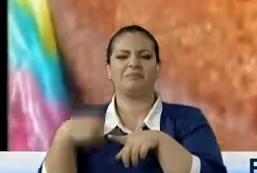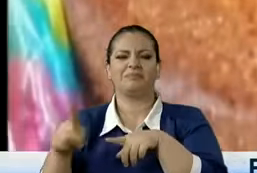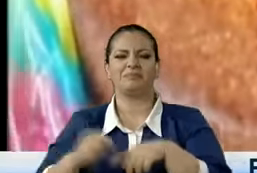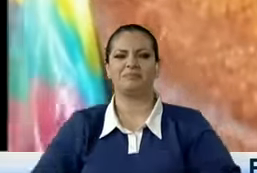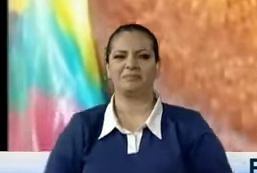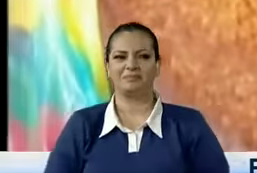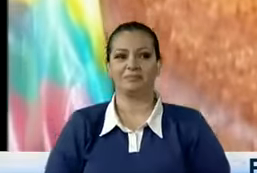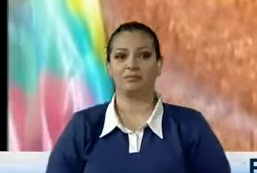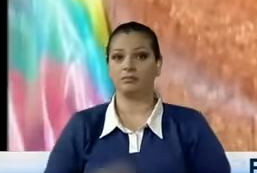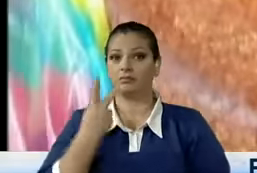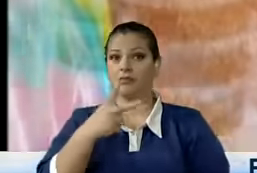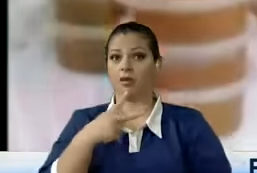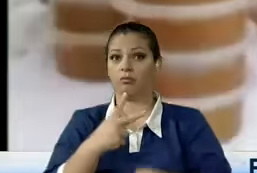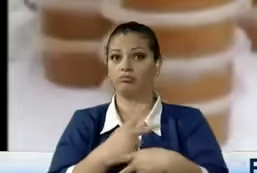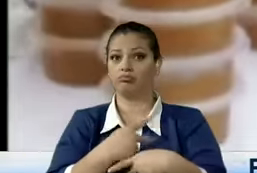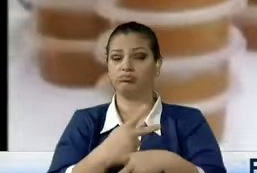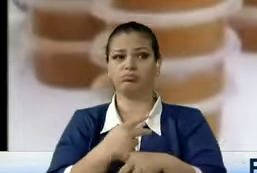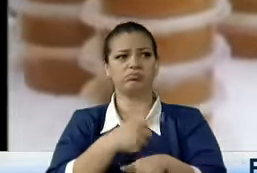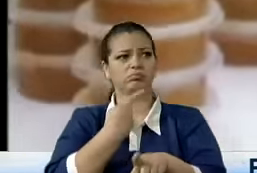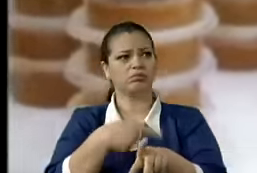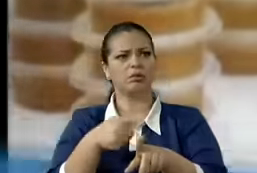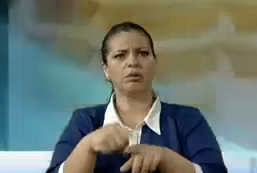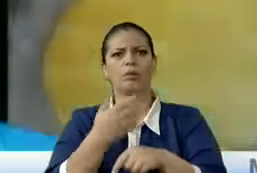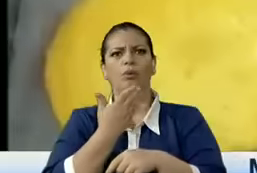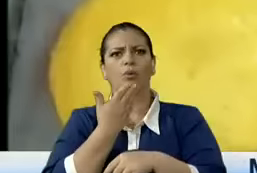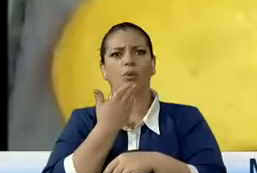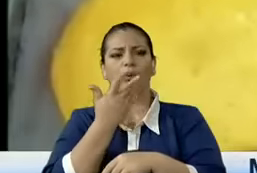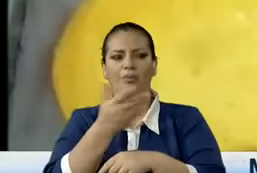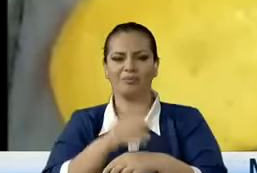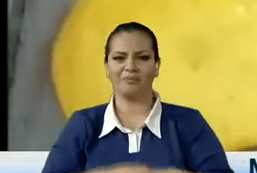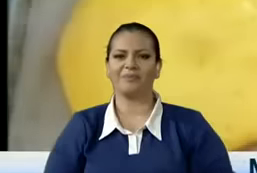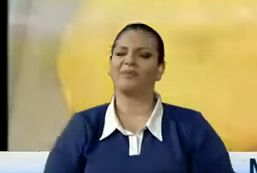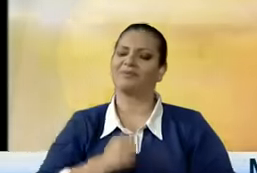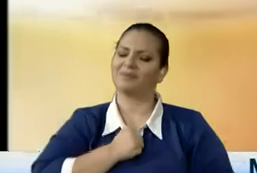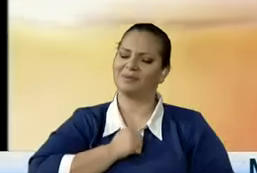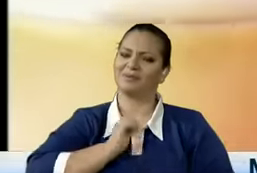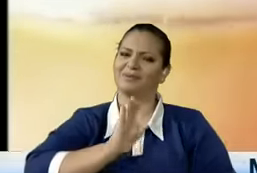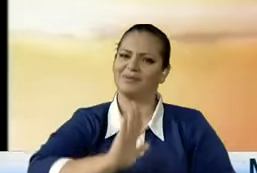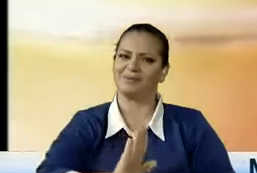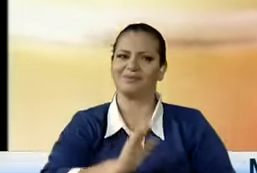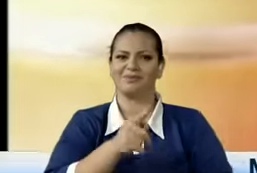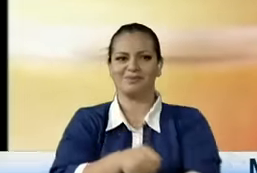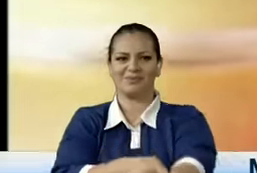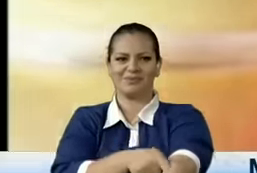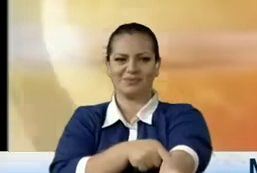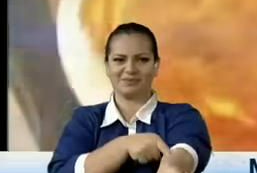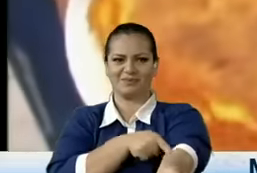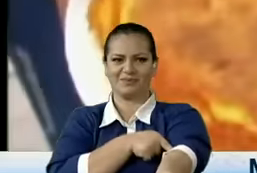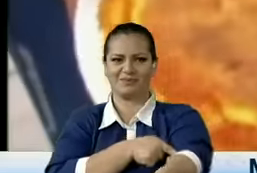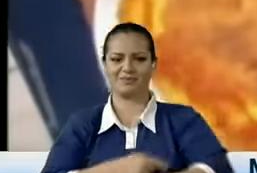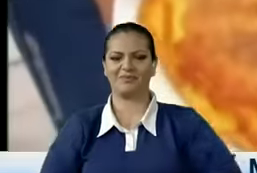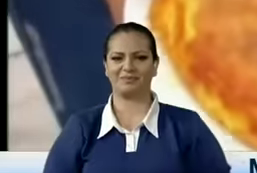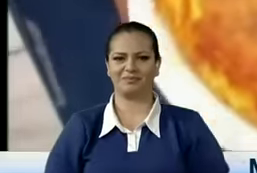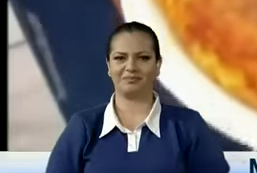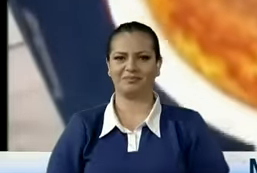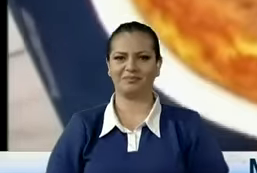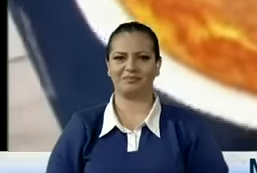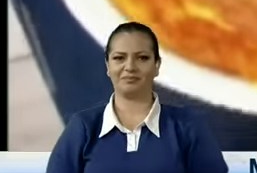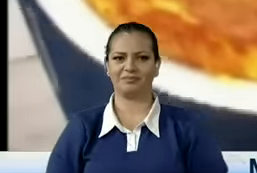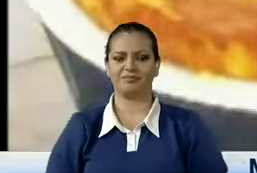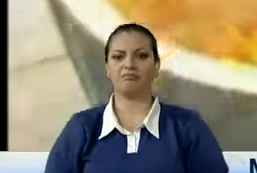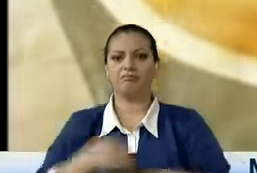Los productos elaborados con maíz también forman parte de las tradiciones y costumbres que dejaron los ancestros al